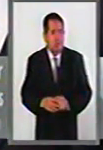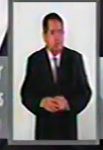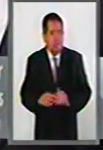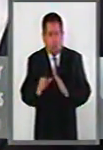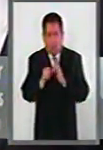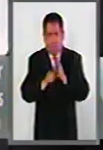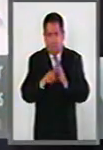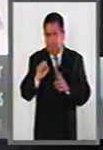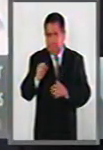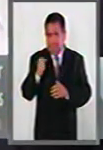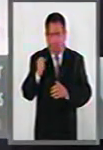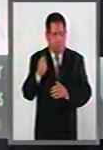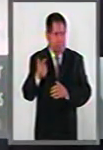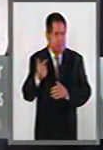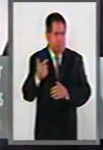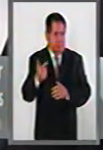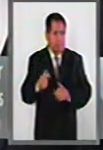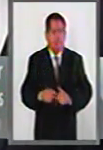Artículo 63.